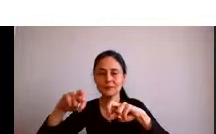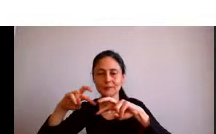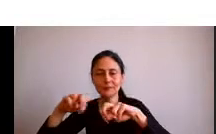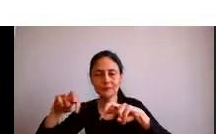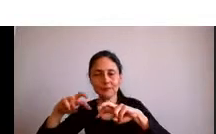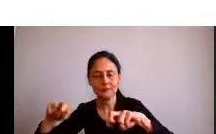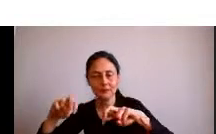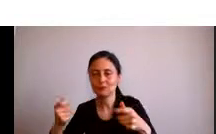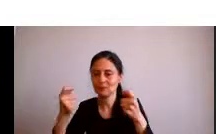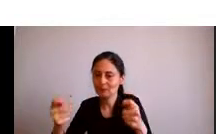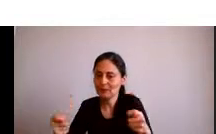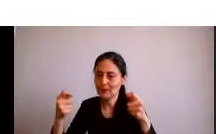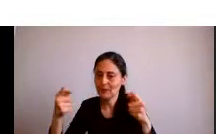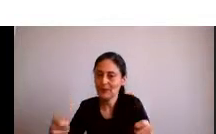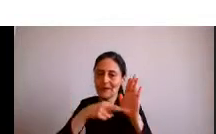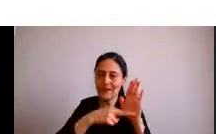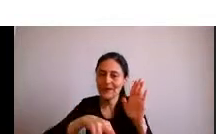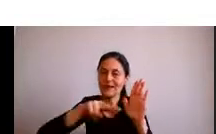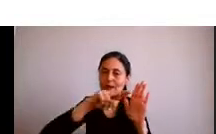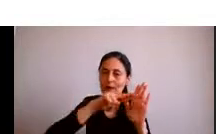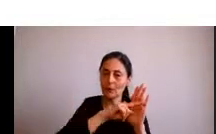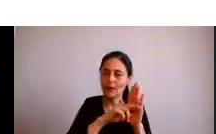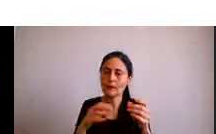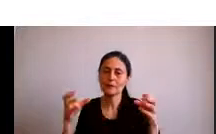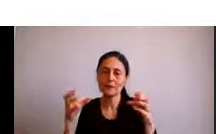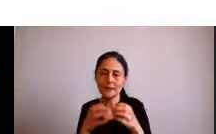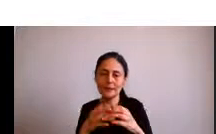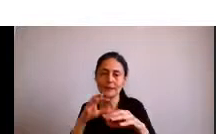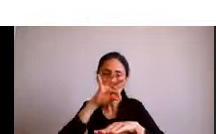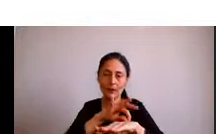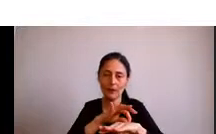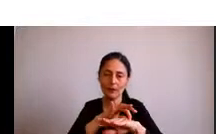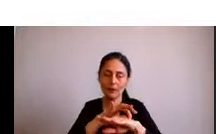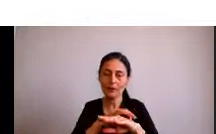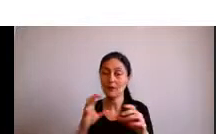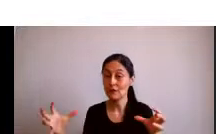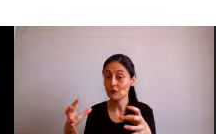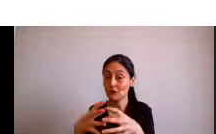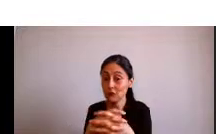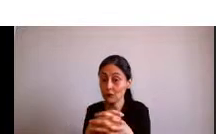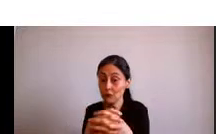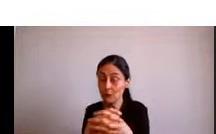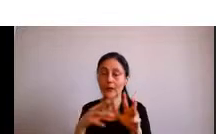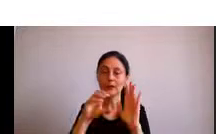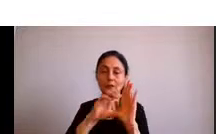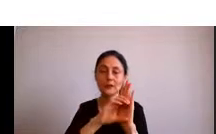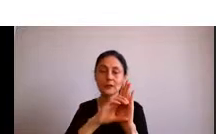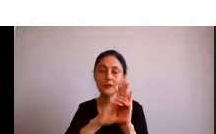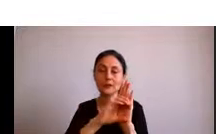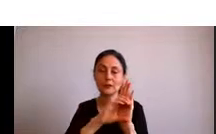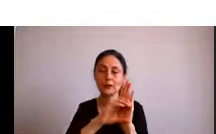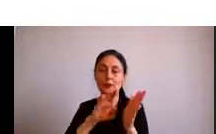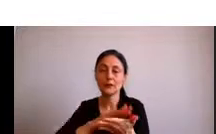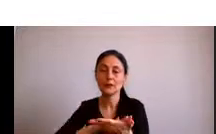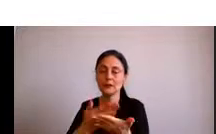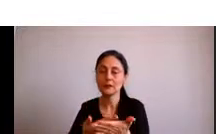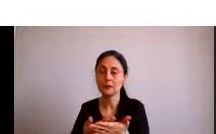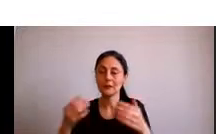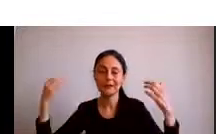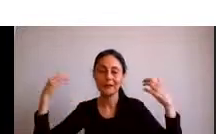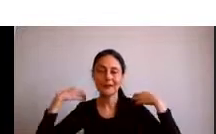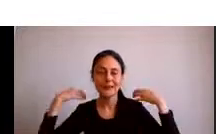recuperadas, con un equipo médico que es parte de un código sanitario y que tiene que ver como dice ahí, con el ejercicio exclusivo de la profesión, y no deja